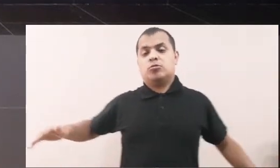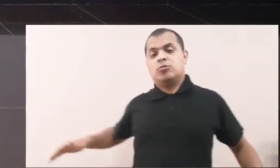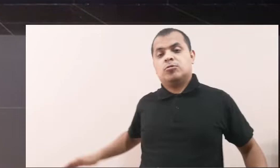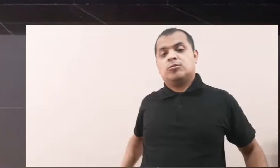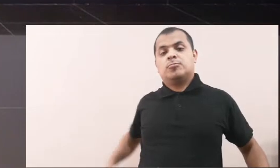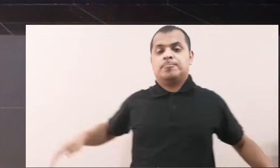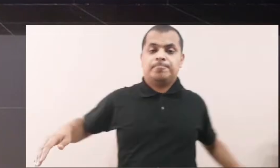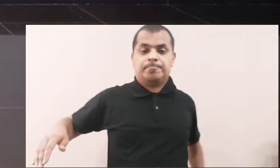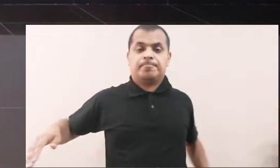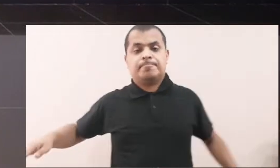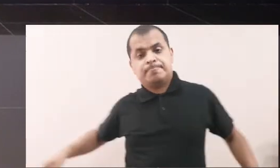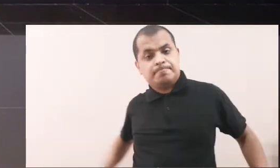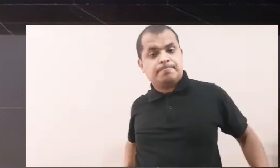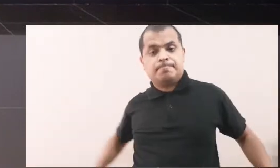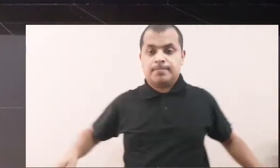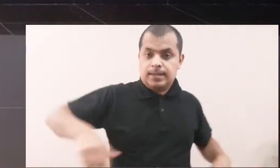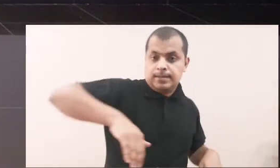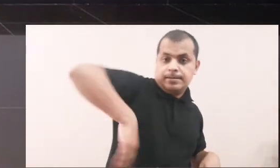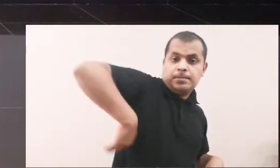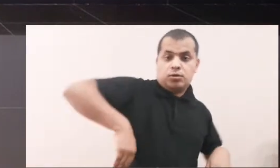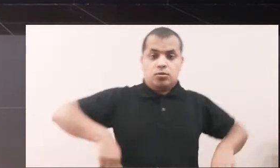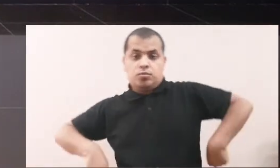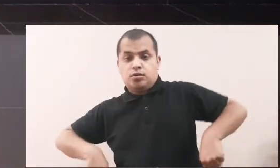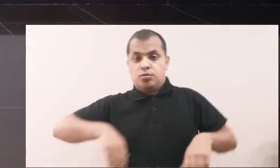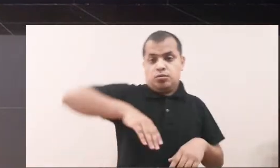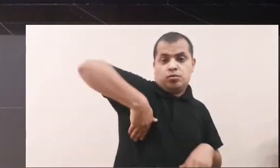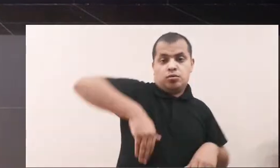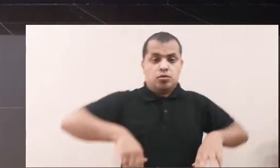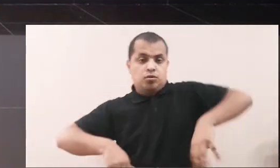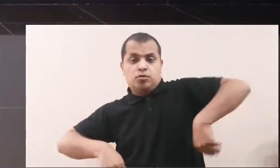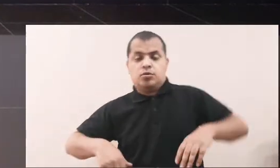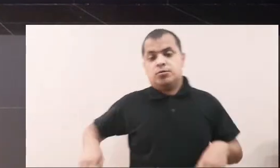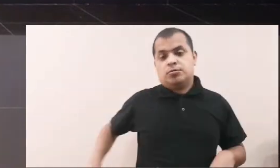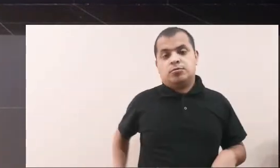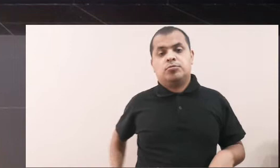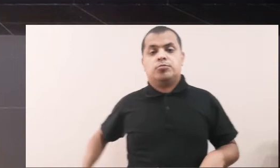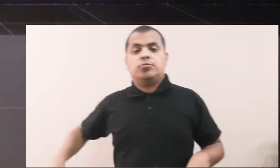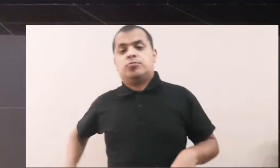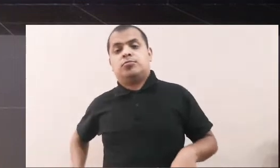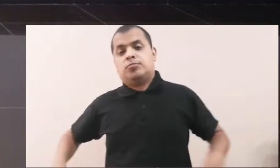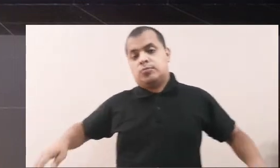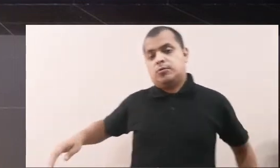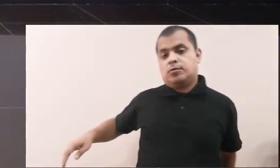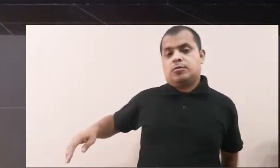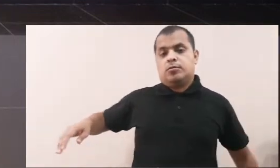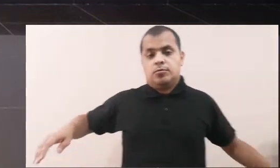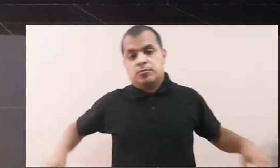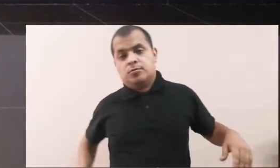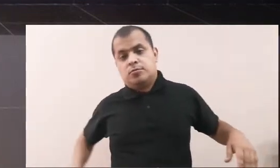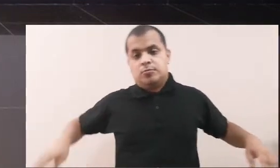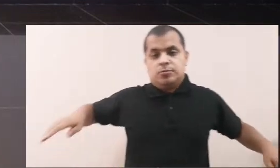Cruzando la mano, toca el talón contrario. ¿Eh? ¿Vamos